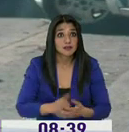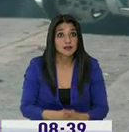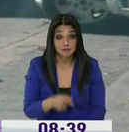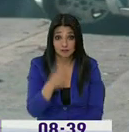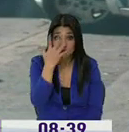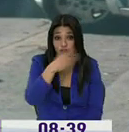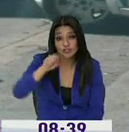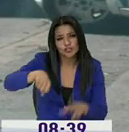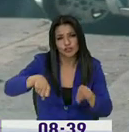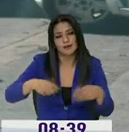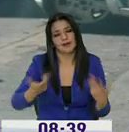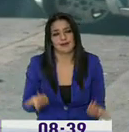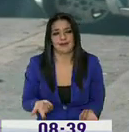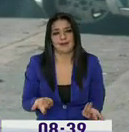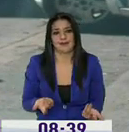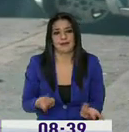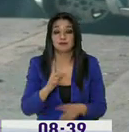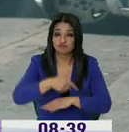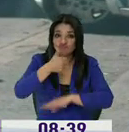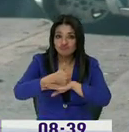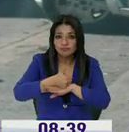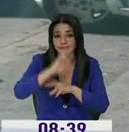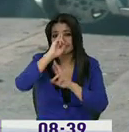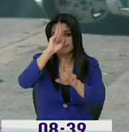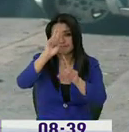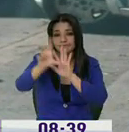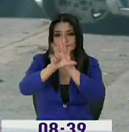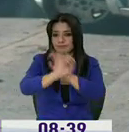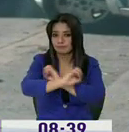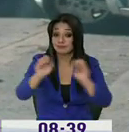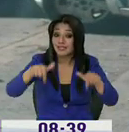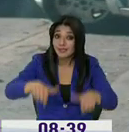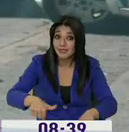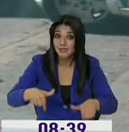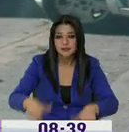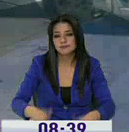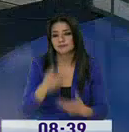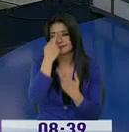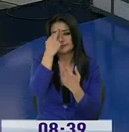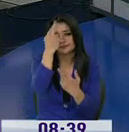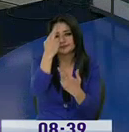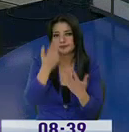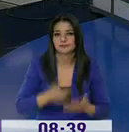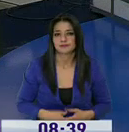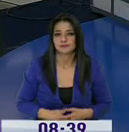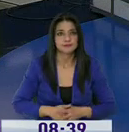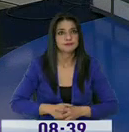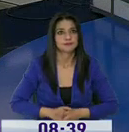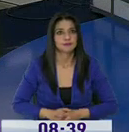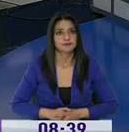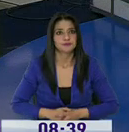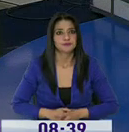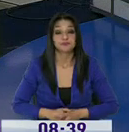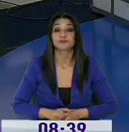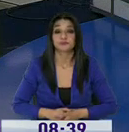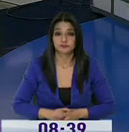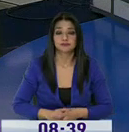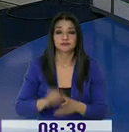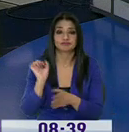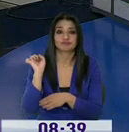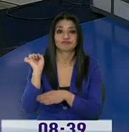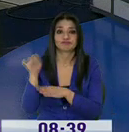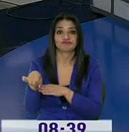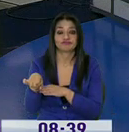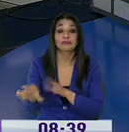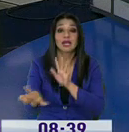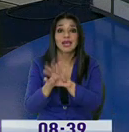Sultana. Lindo. Las autoridades en esta ciudad hacen, más o menos en el tráfico, lo que les da la gana. Así